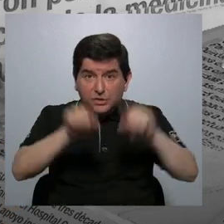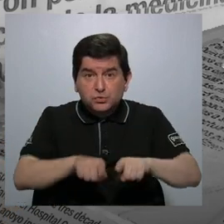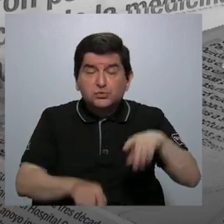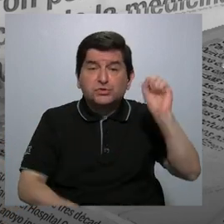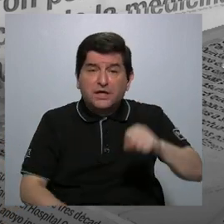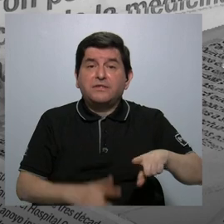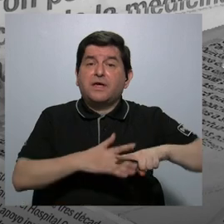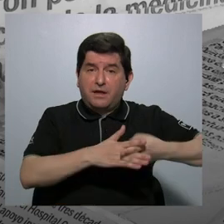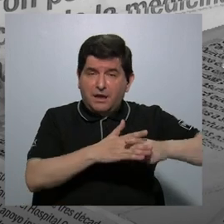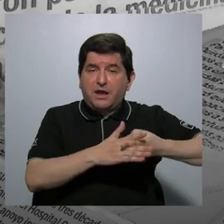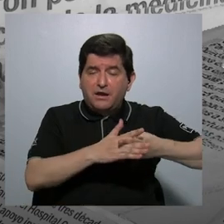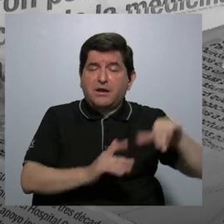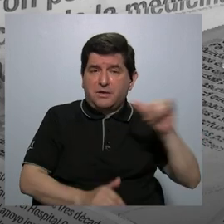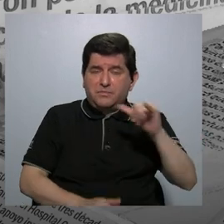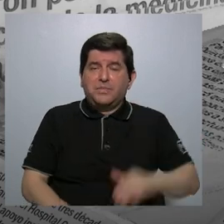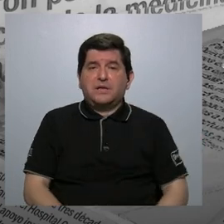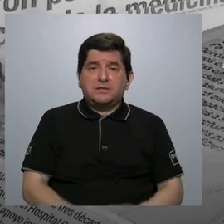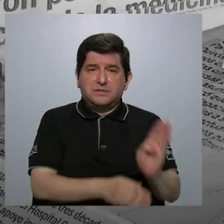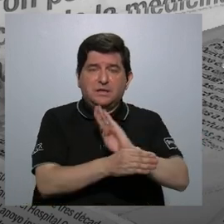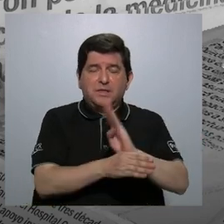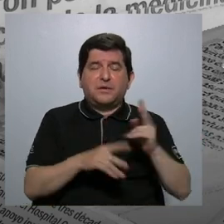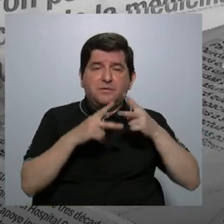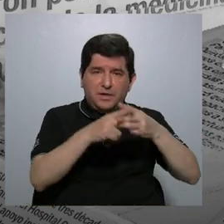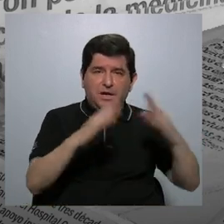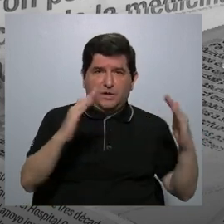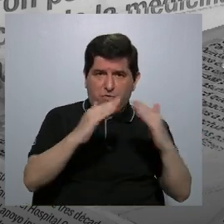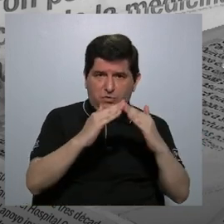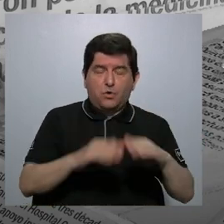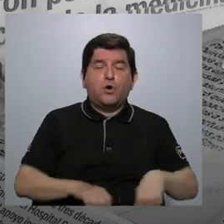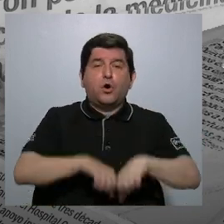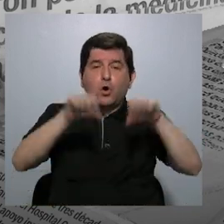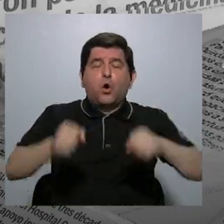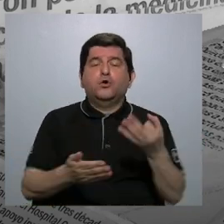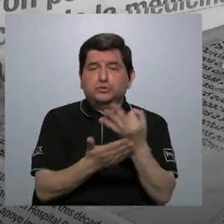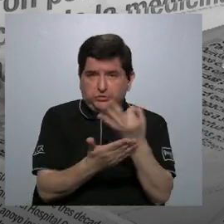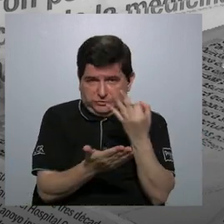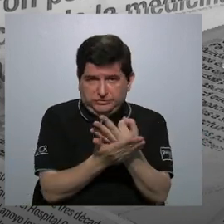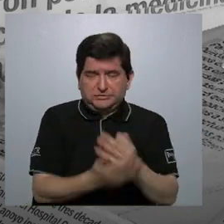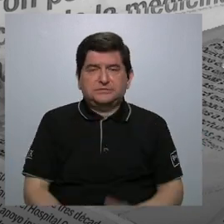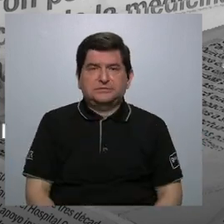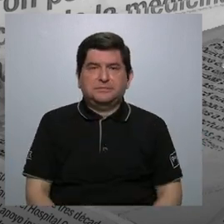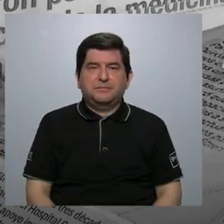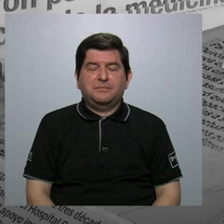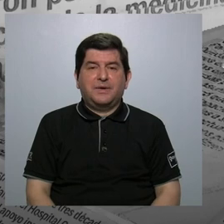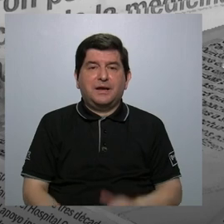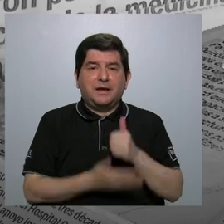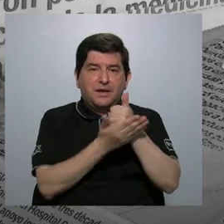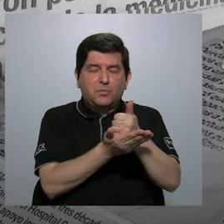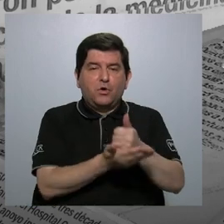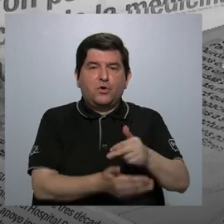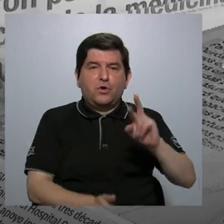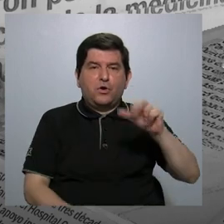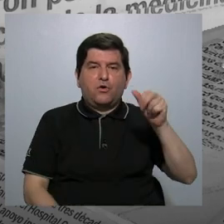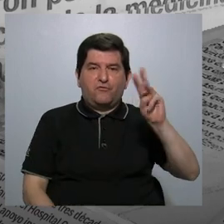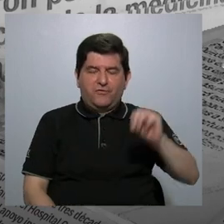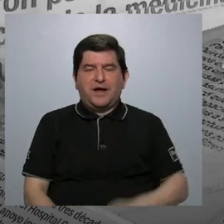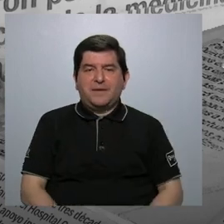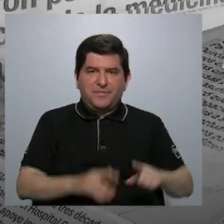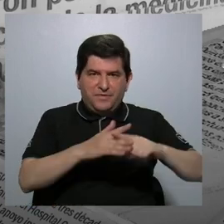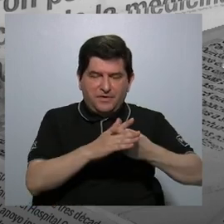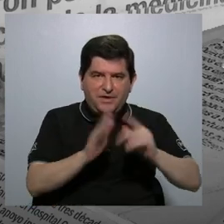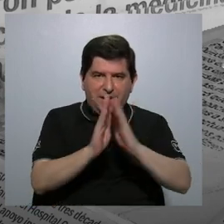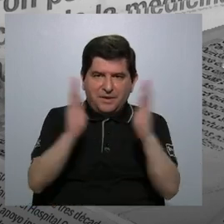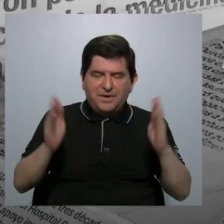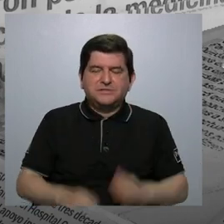tenemos una herramienta que también es del Banco Hipotecario para la Vivienda o el sistema financiero, que es el Bono RAM. Reparaciones,